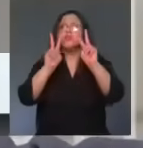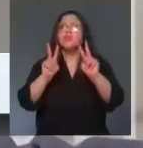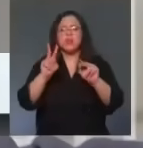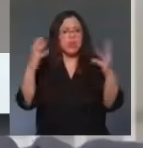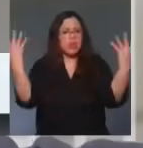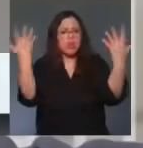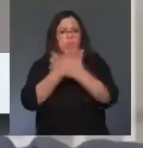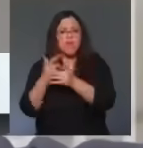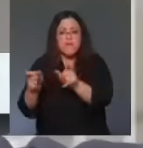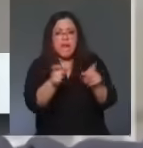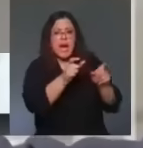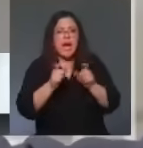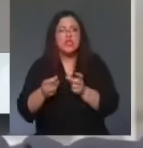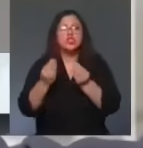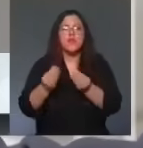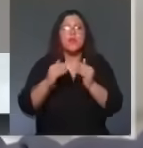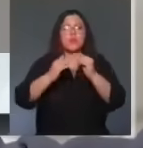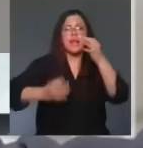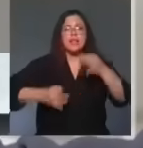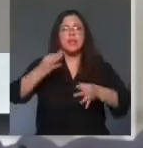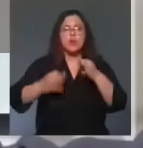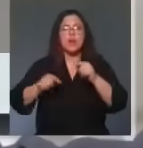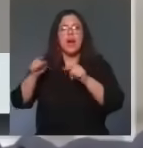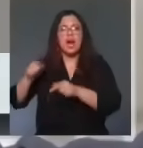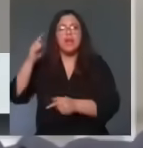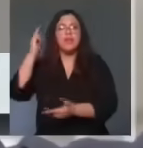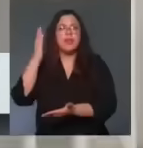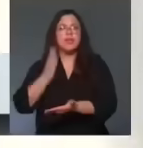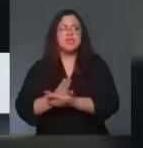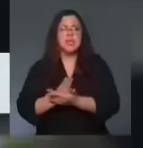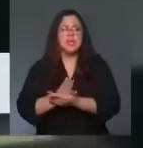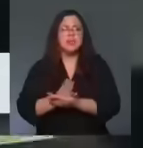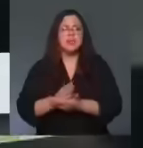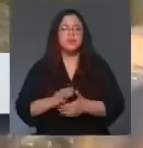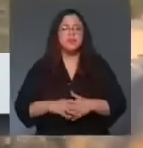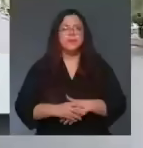y que por supuesto el tribunal va a ser el que finalmente resuelva conforme al mérito.